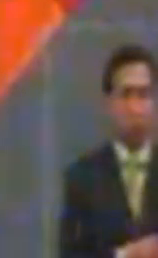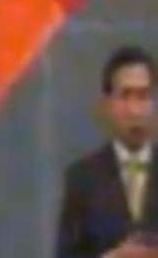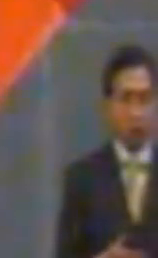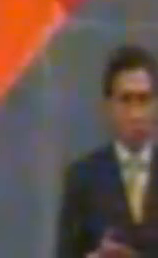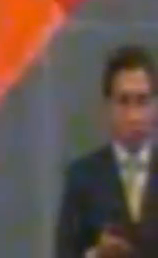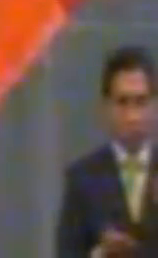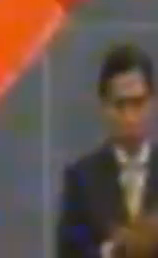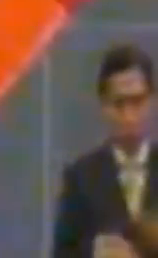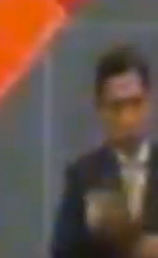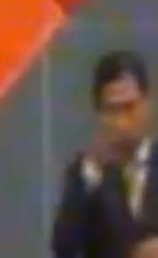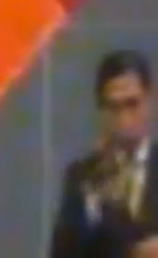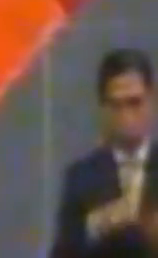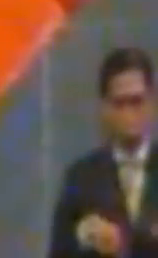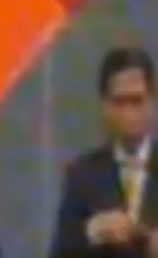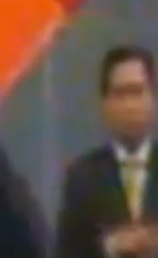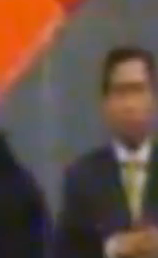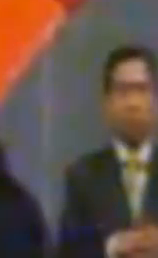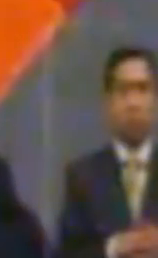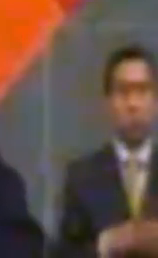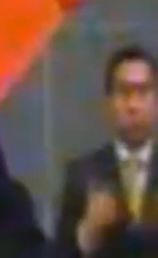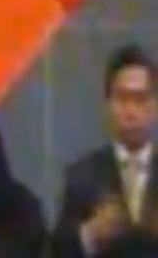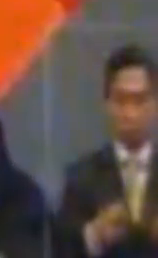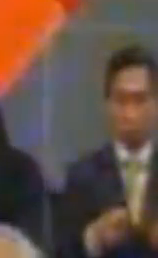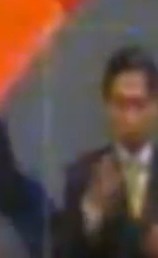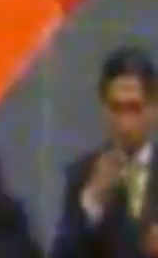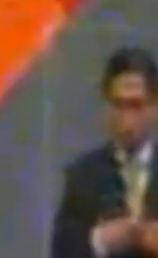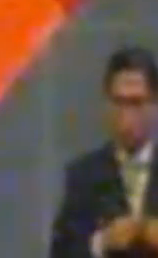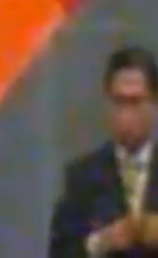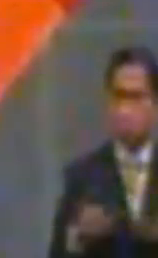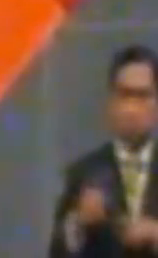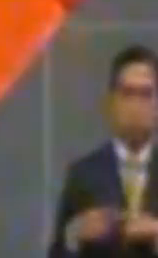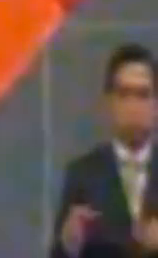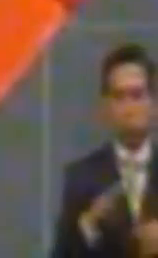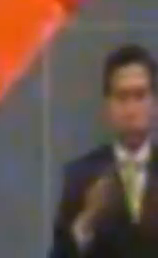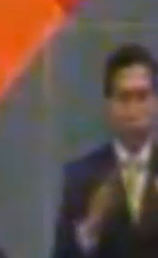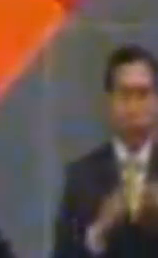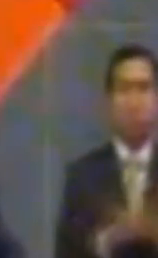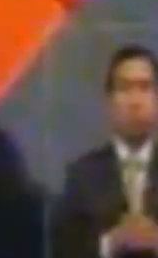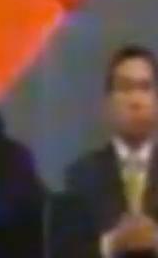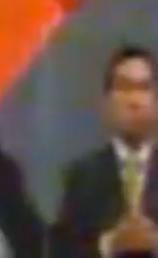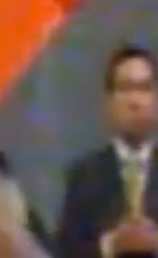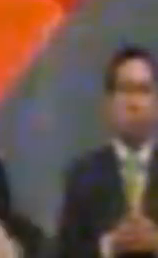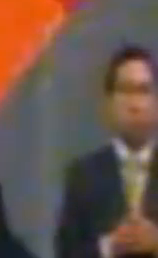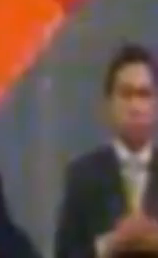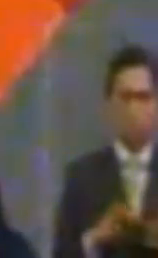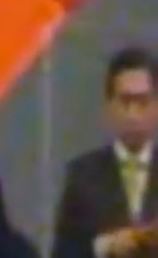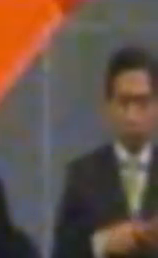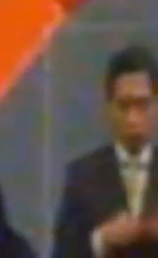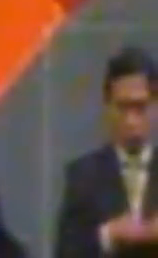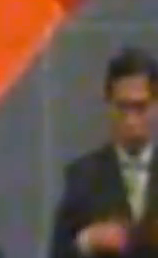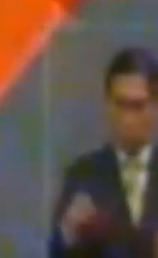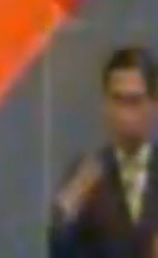la frontera de Perú en desaguadero y que tiene ya una red de distribución domiciliaria, ya no en balón, sino en red, en